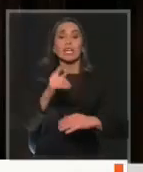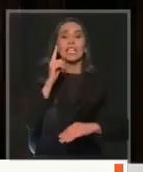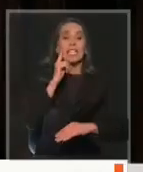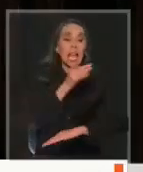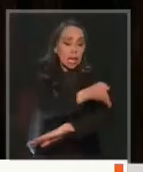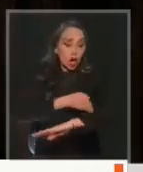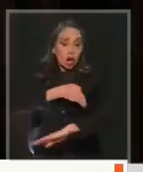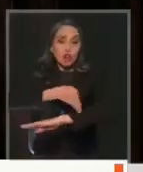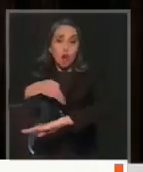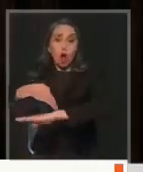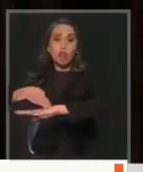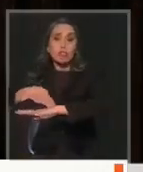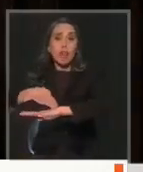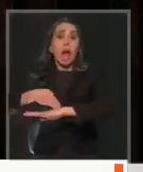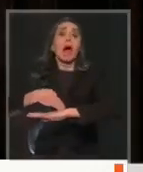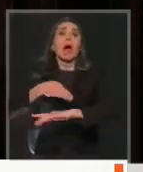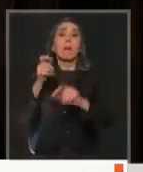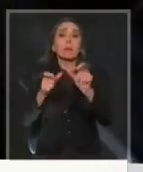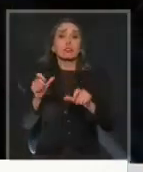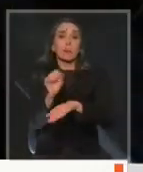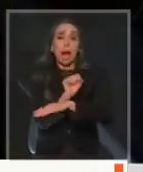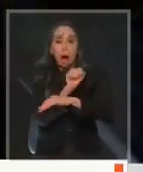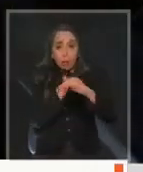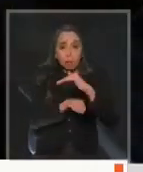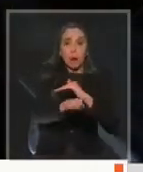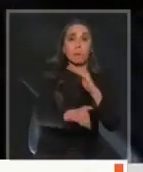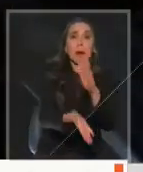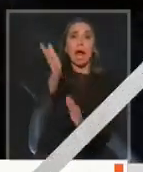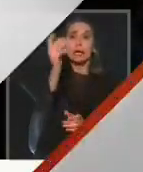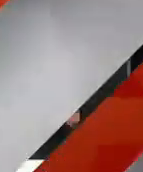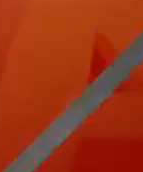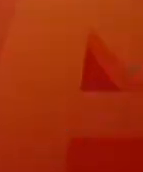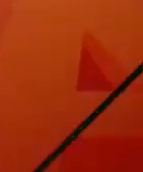gente para poder salir, que puedan salir a trabajar.